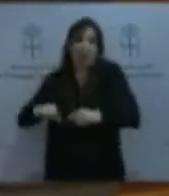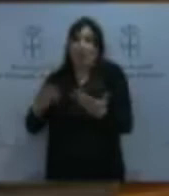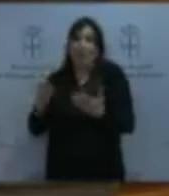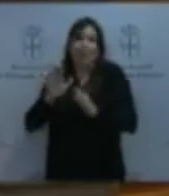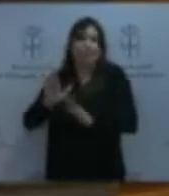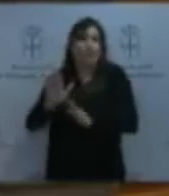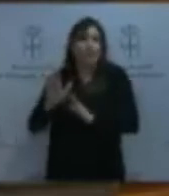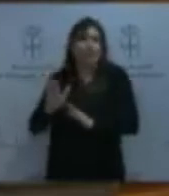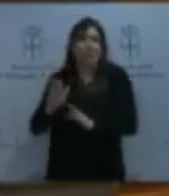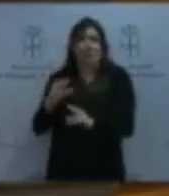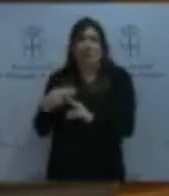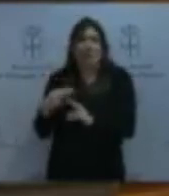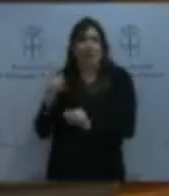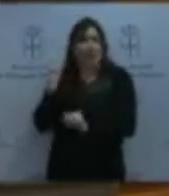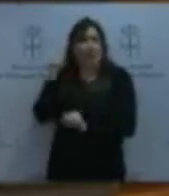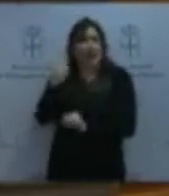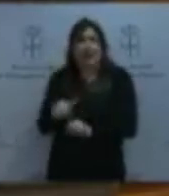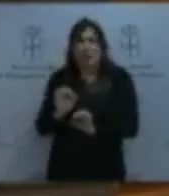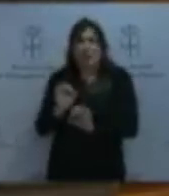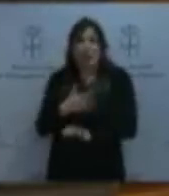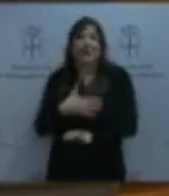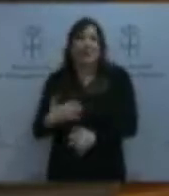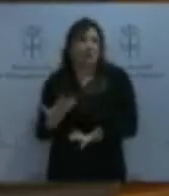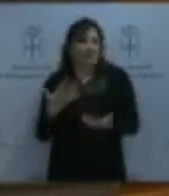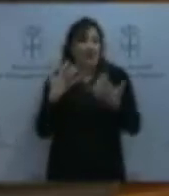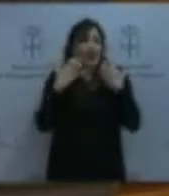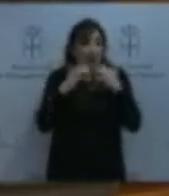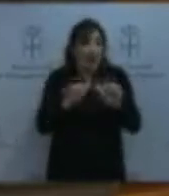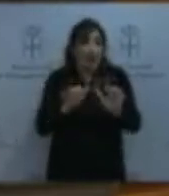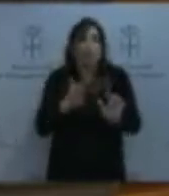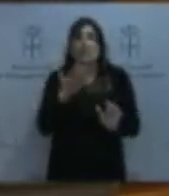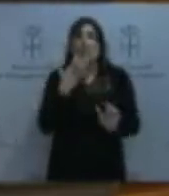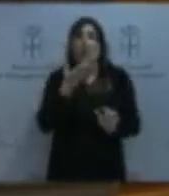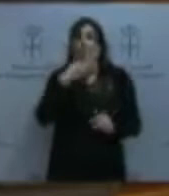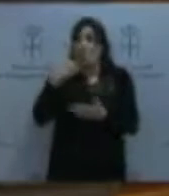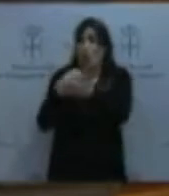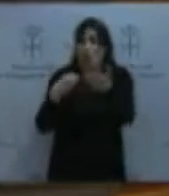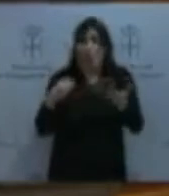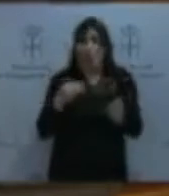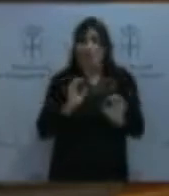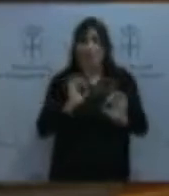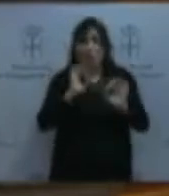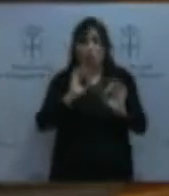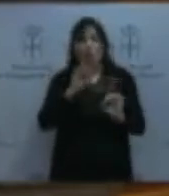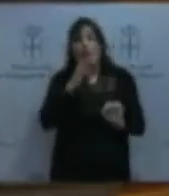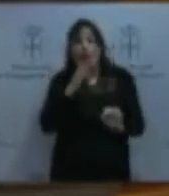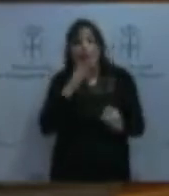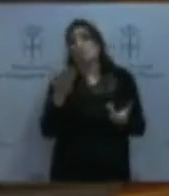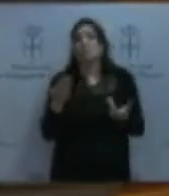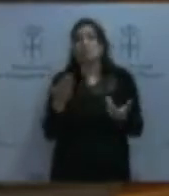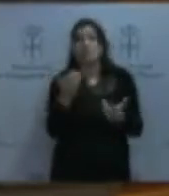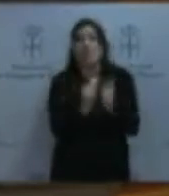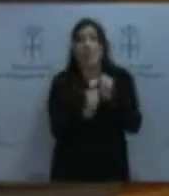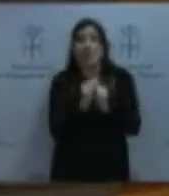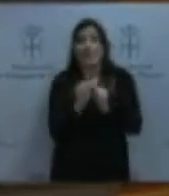hacer raro para, por ejemplo, los chavales y las chavalas que acaban de hacer la EBAU, ver a un ministro que ha sido astronauta y luego ver